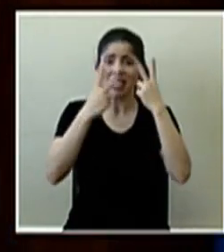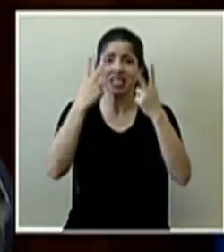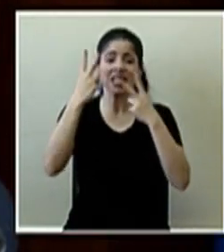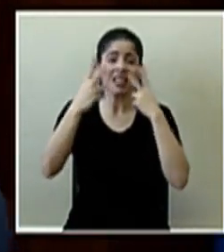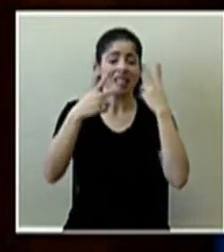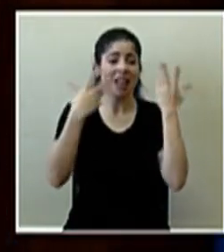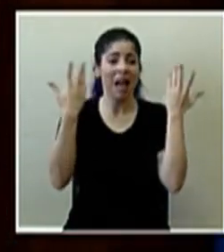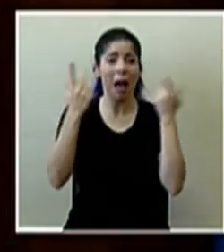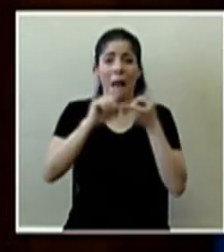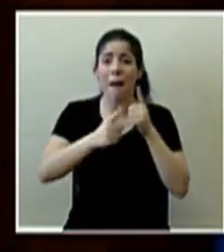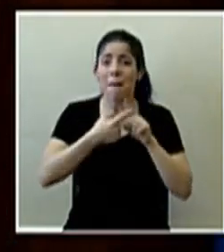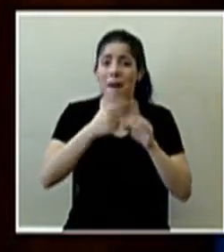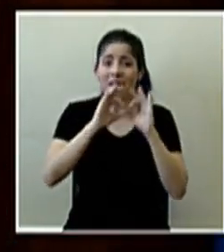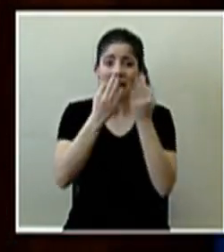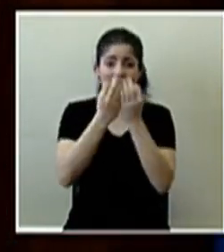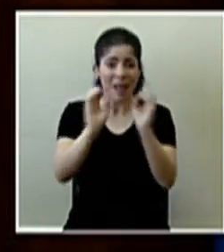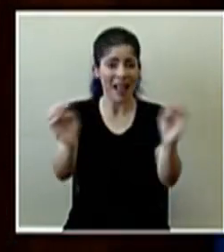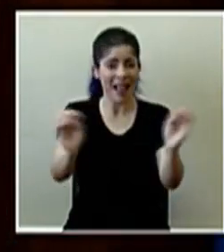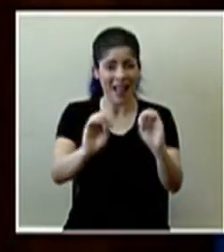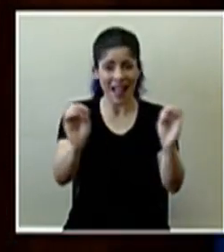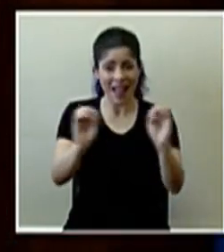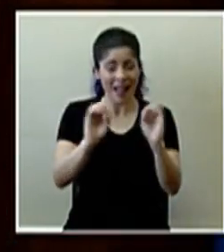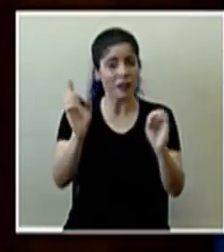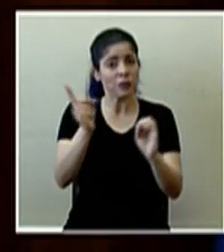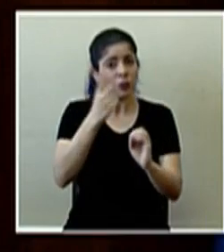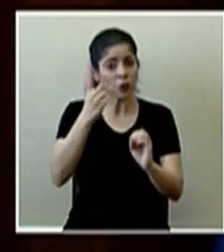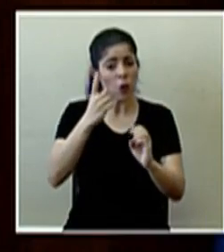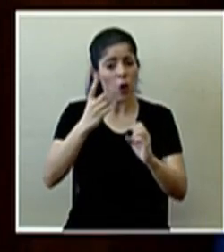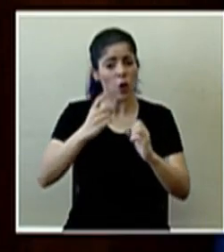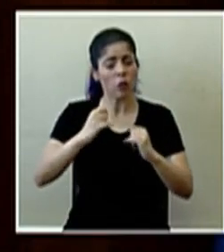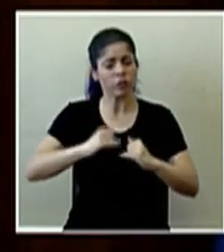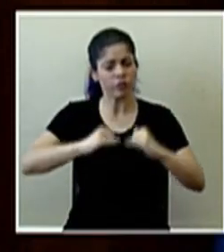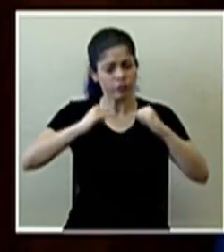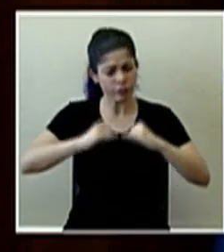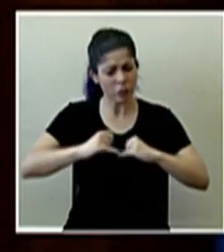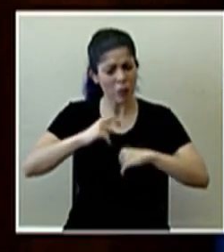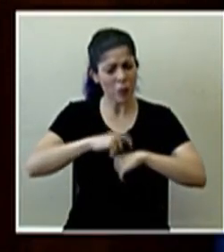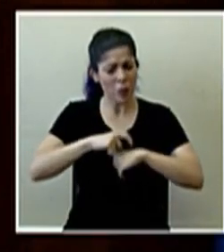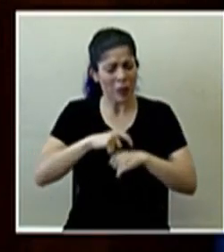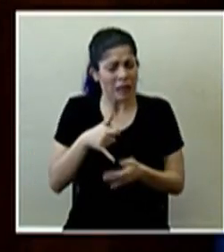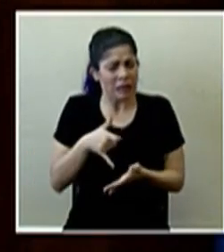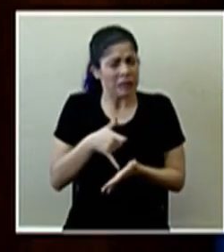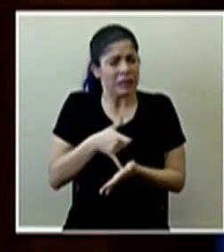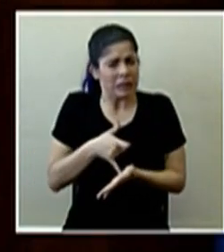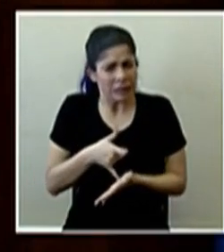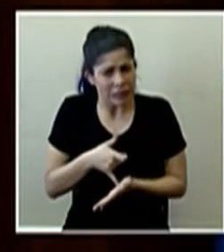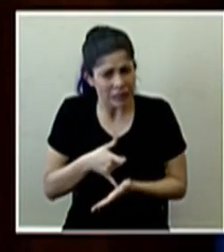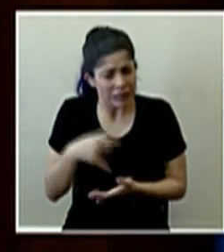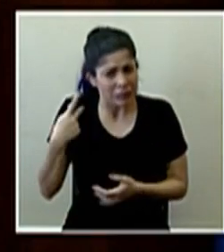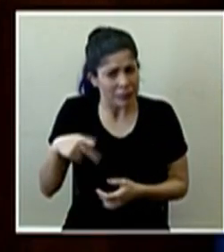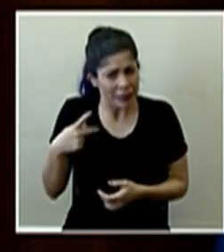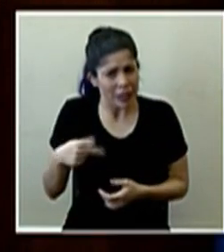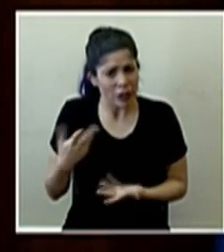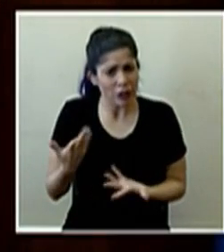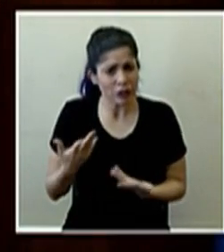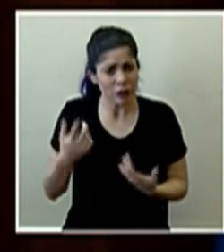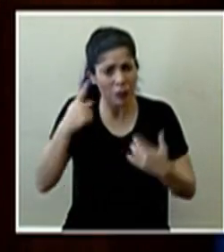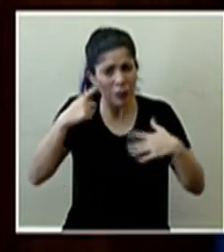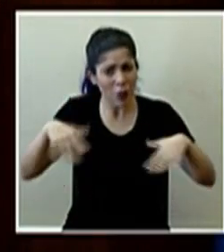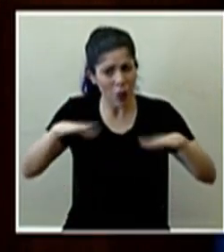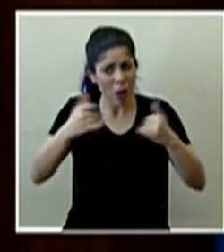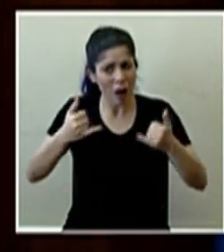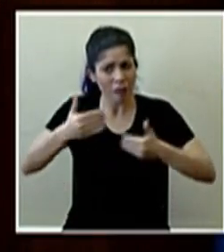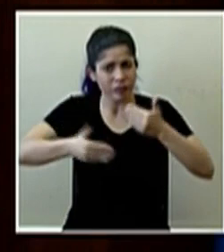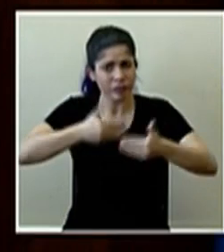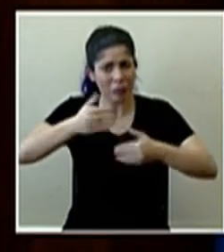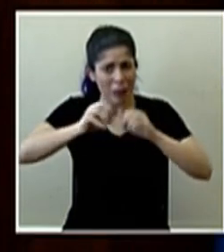a amigos o a la familia, sino que estemos en un momento crítico de lo que es la evolución